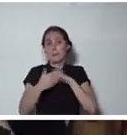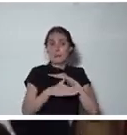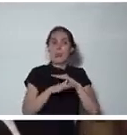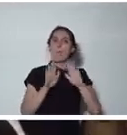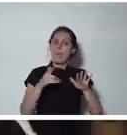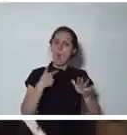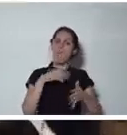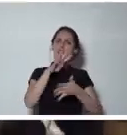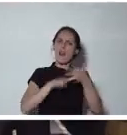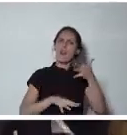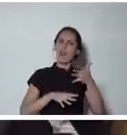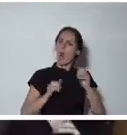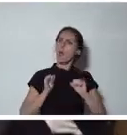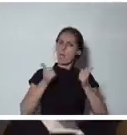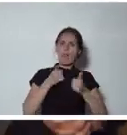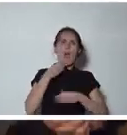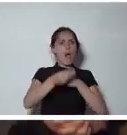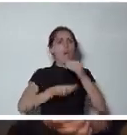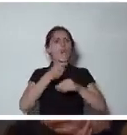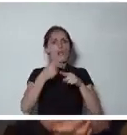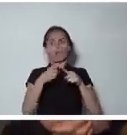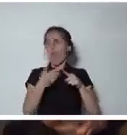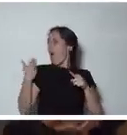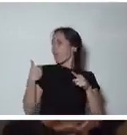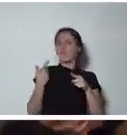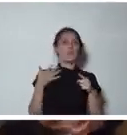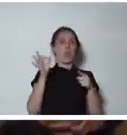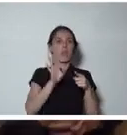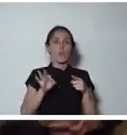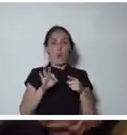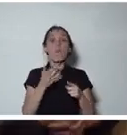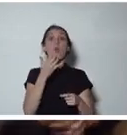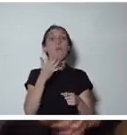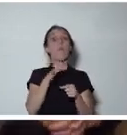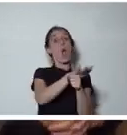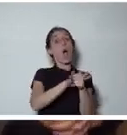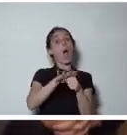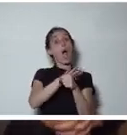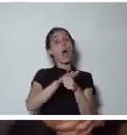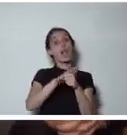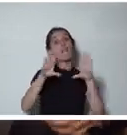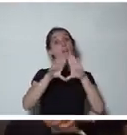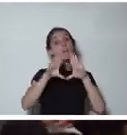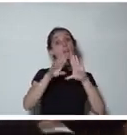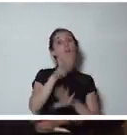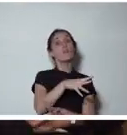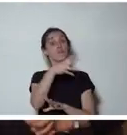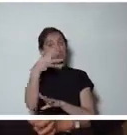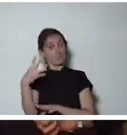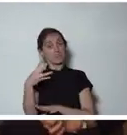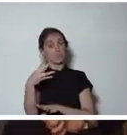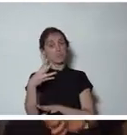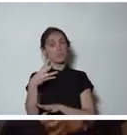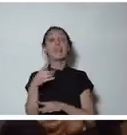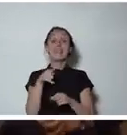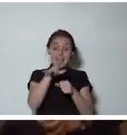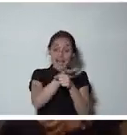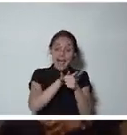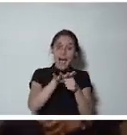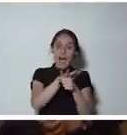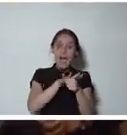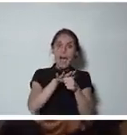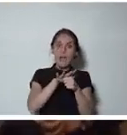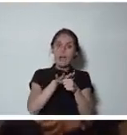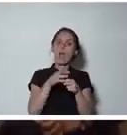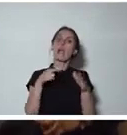no solo hemos creado por primera vez una tenencia una área de feminismos y lgtbi sino que esa área evidentemente tiene